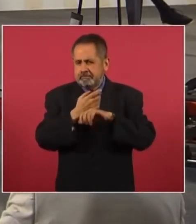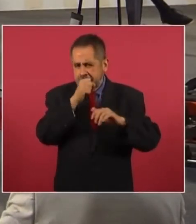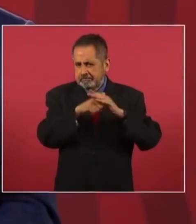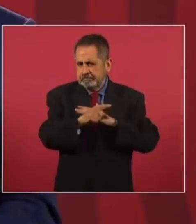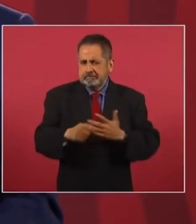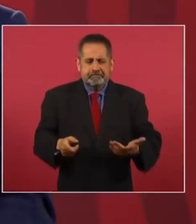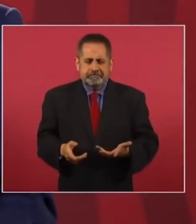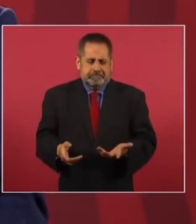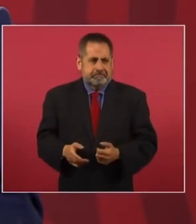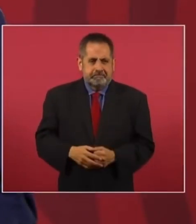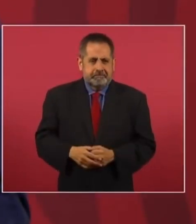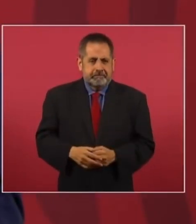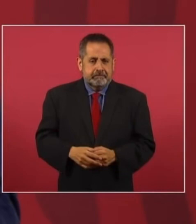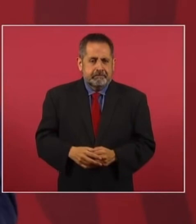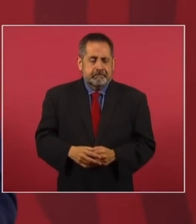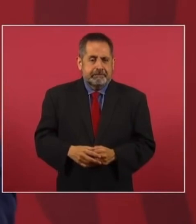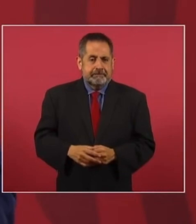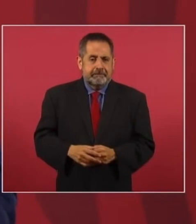y